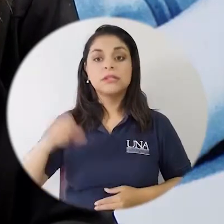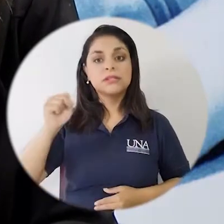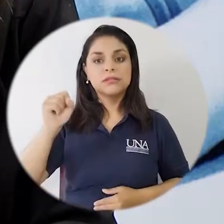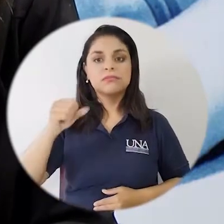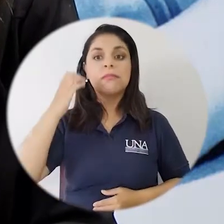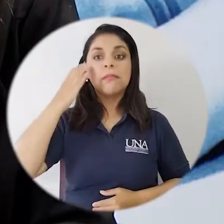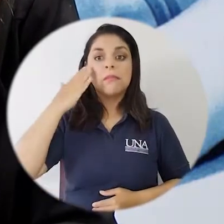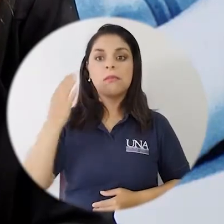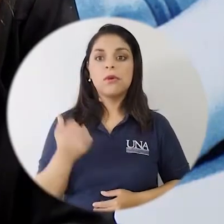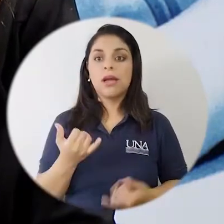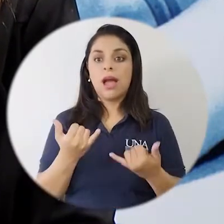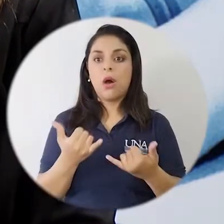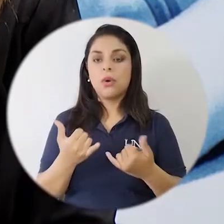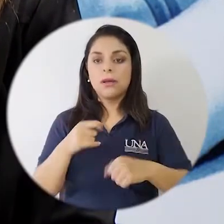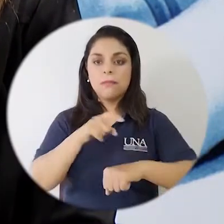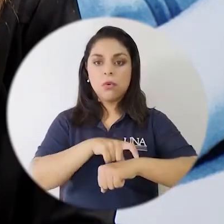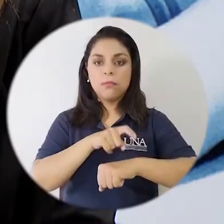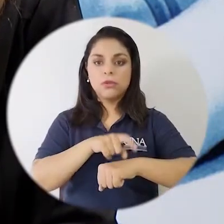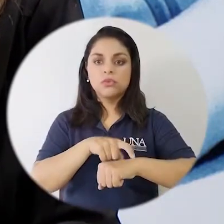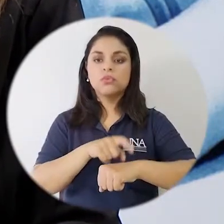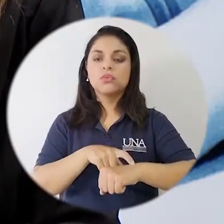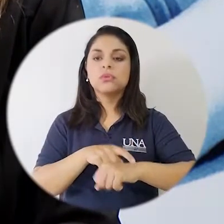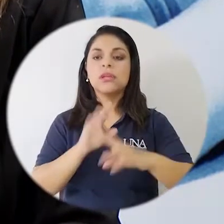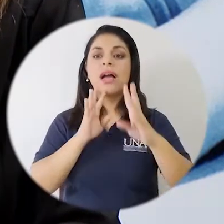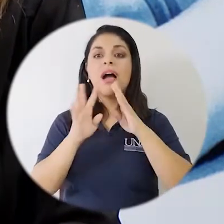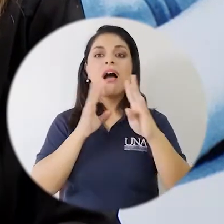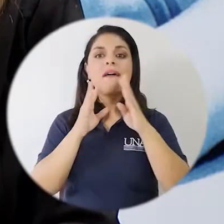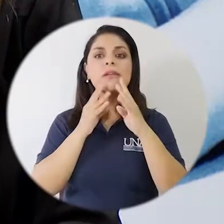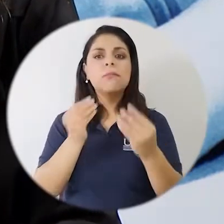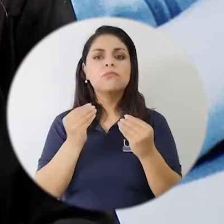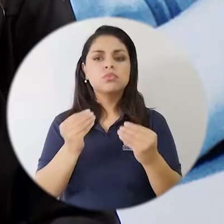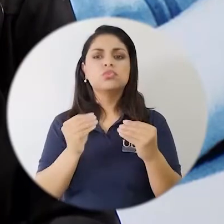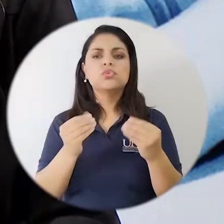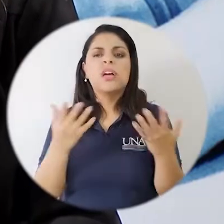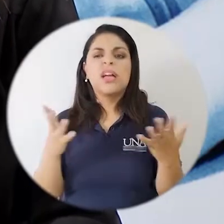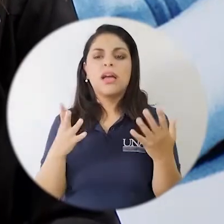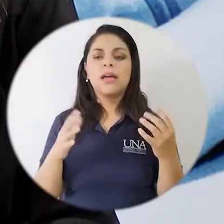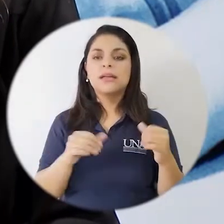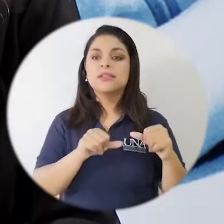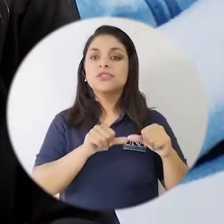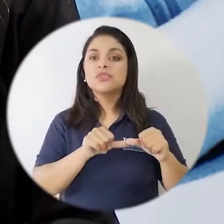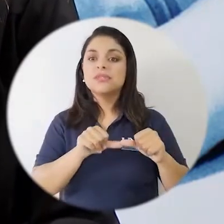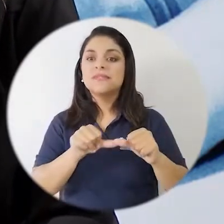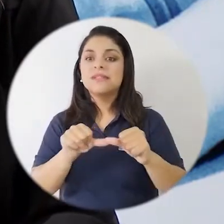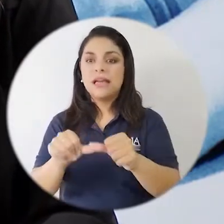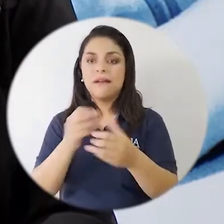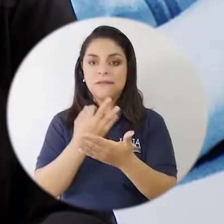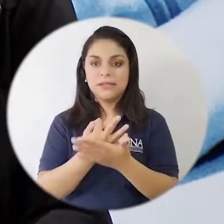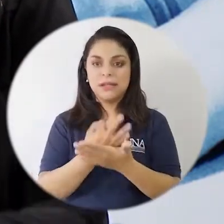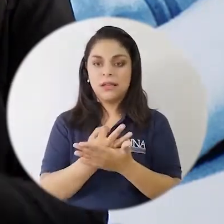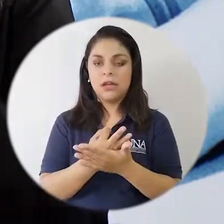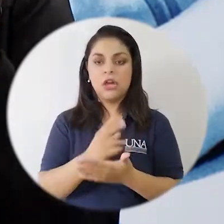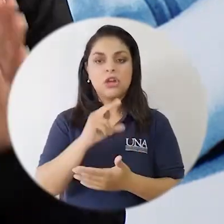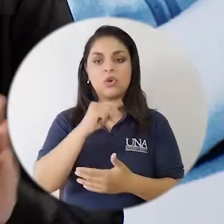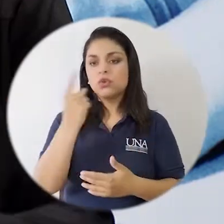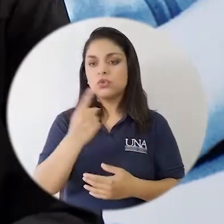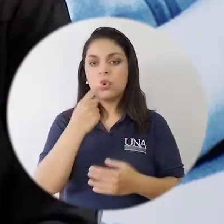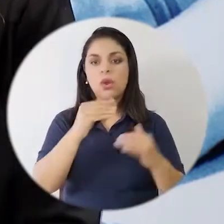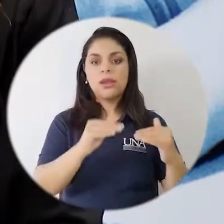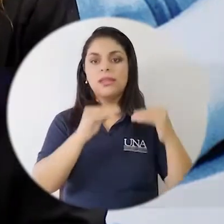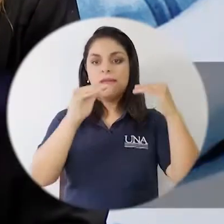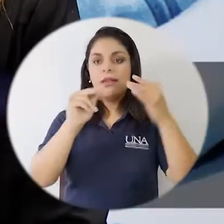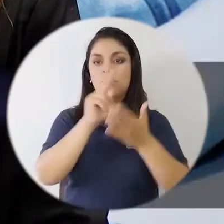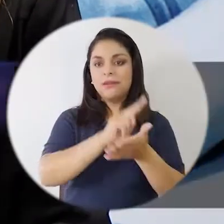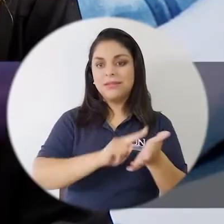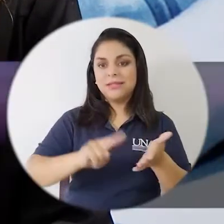habría que ver, porque en estos momentos que se habla tanto de sostenibilidad financiera, ¿verdad? No solo a nivel de la universidad, a nivel de todas las